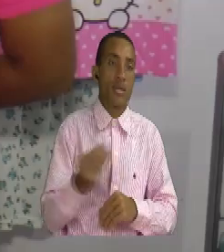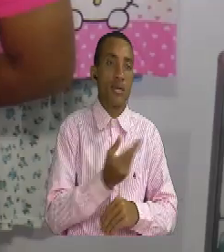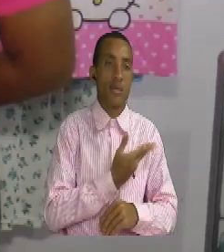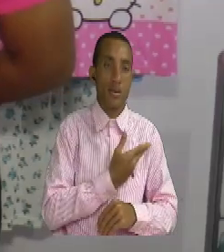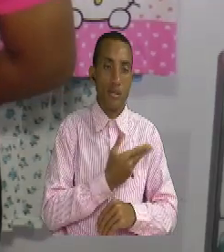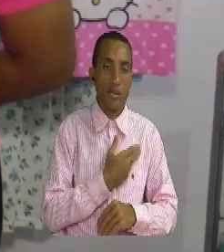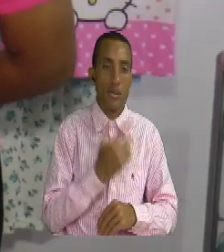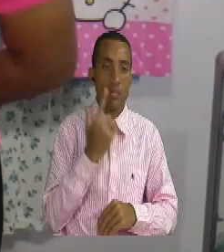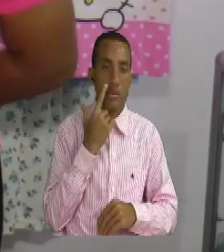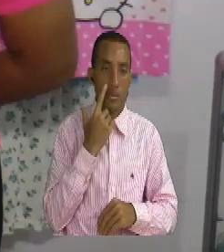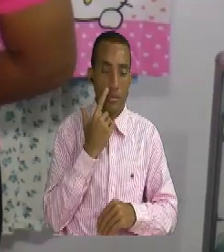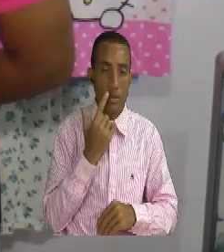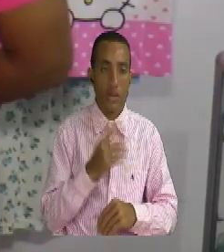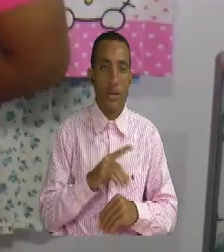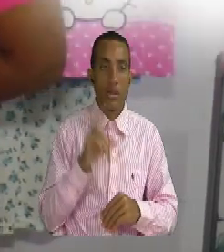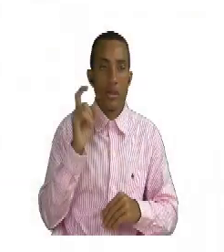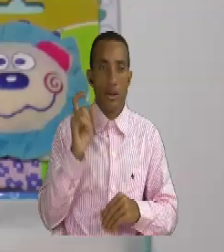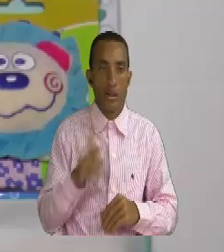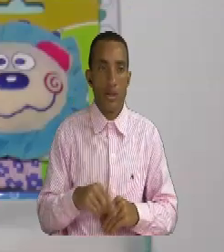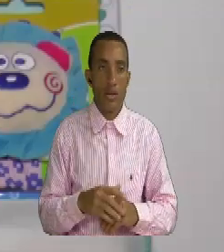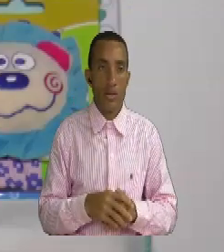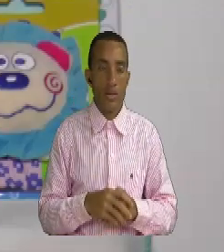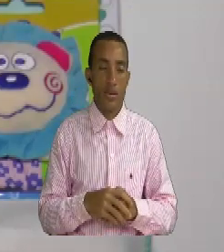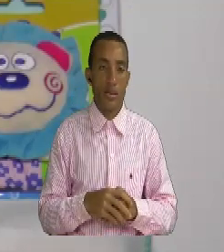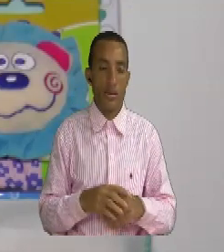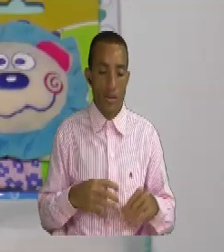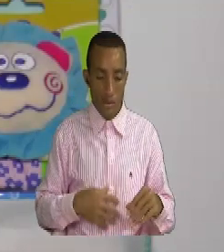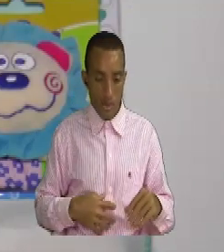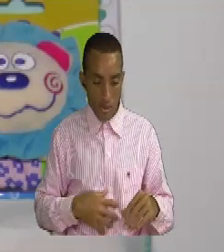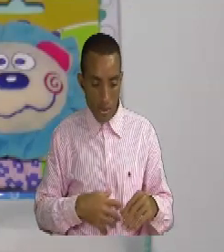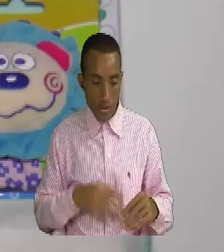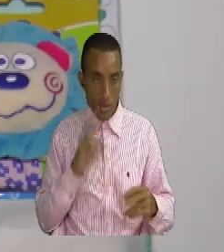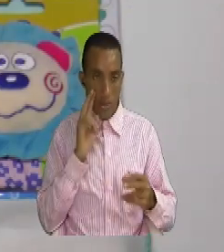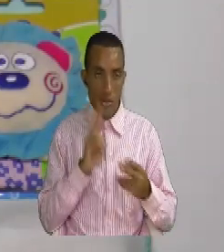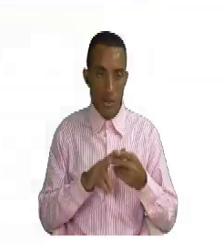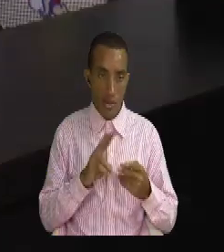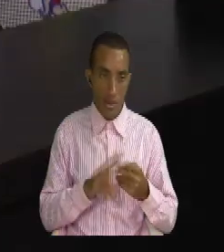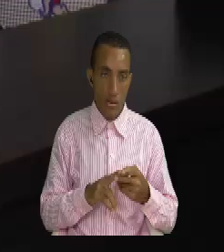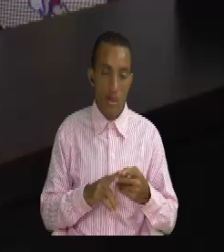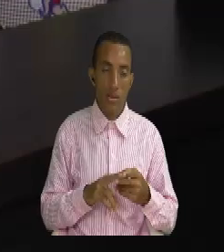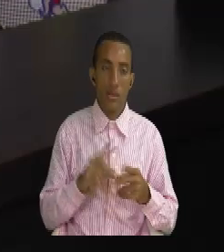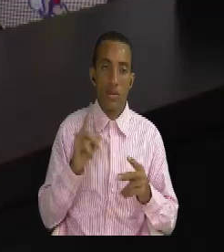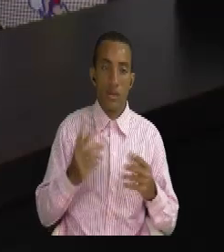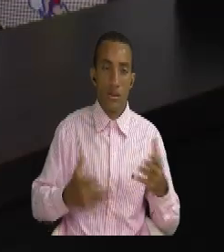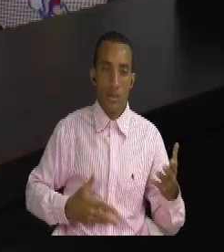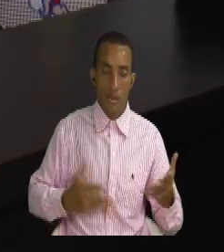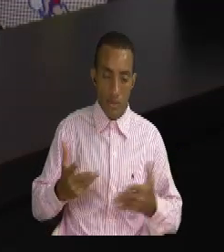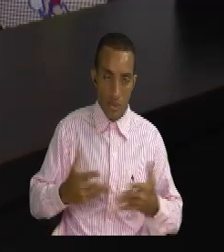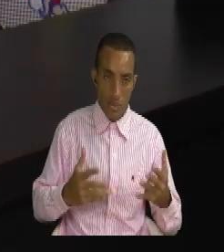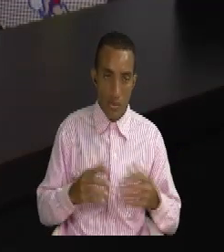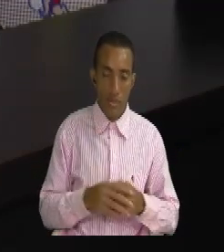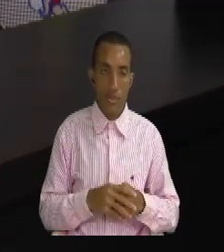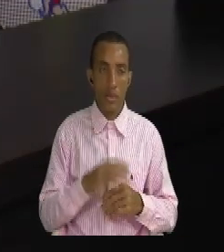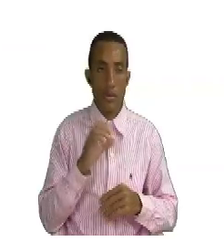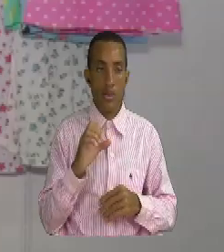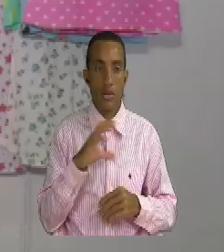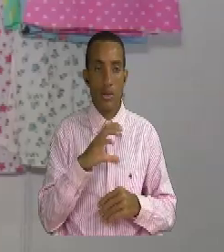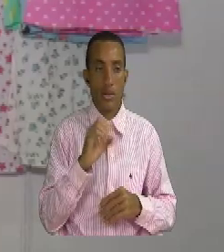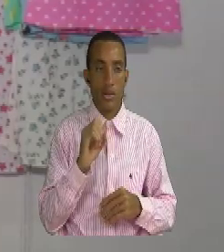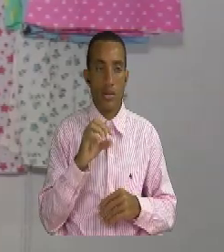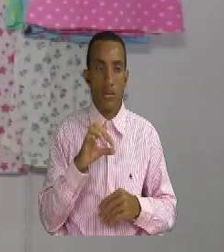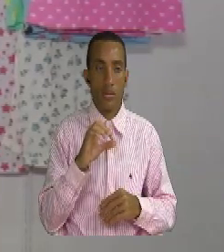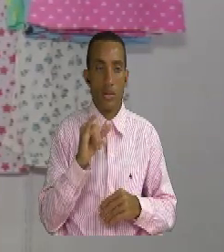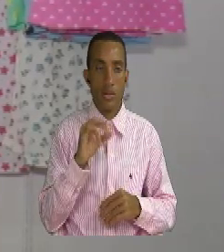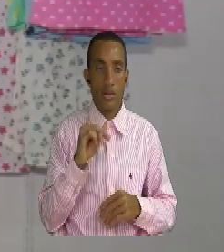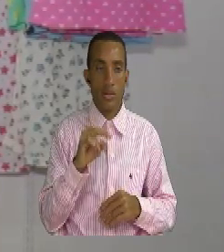que involucrarse en el cuidado de la embarazadita, a que conozcan nuestra tienda, a que conozcan los servicios de Eco Perinatal y que nos visiten